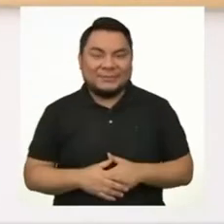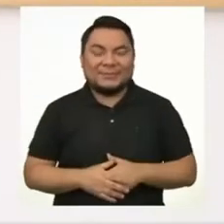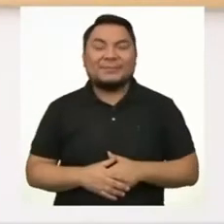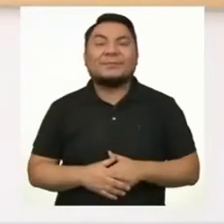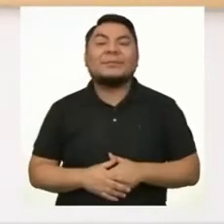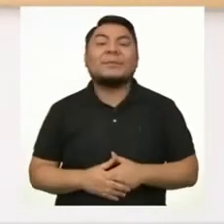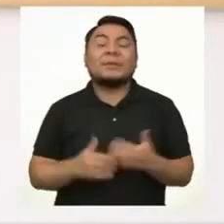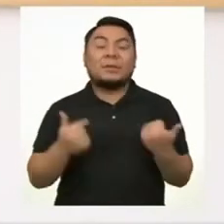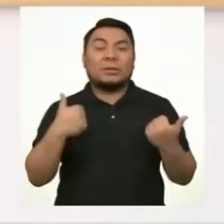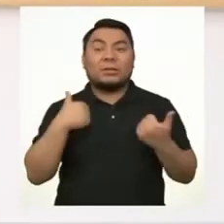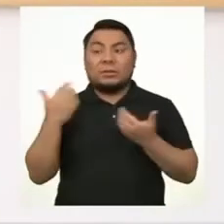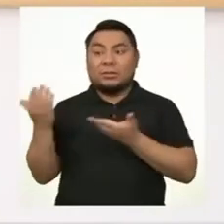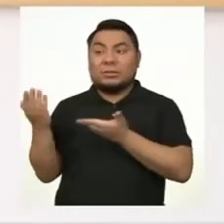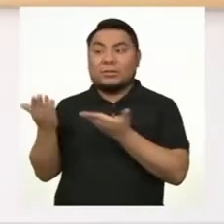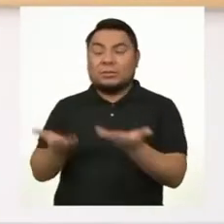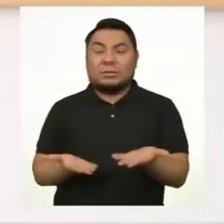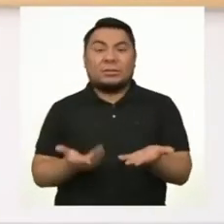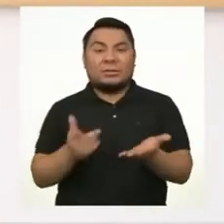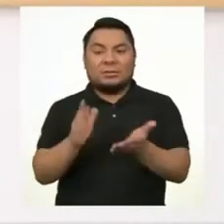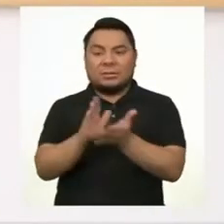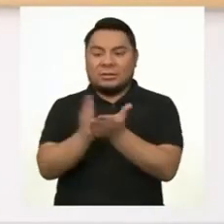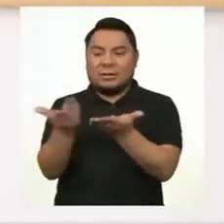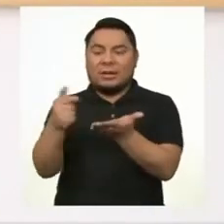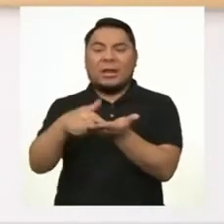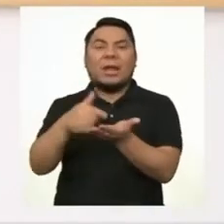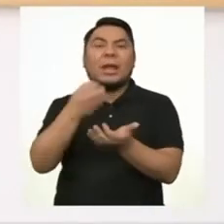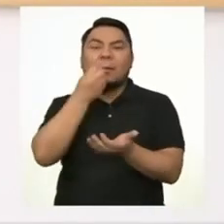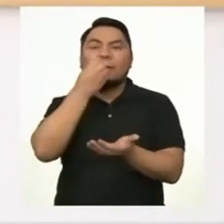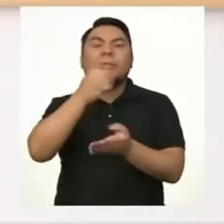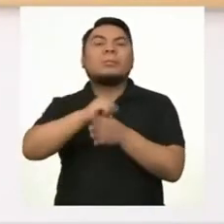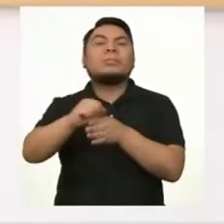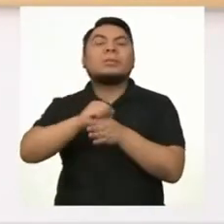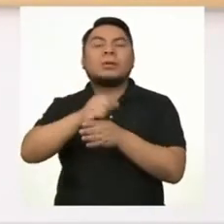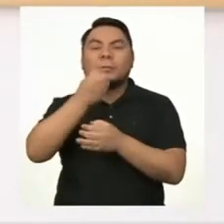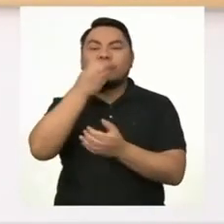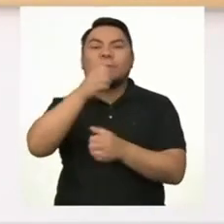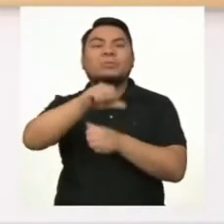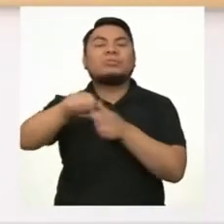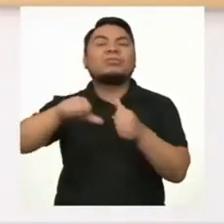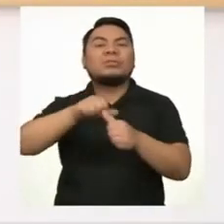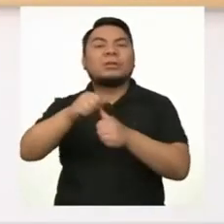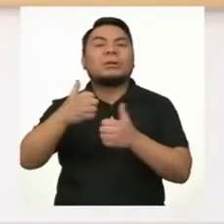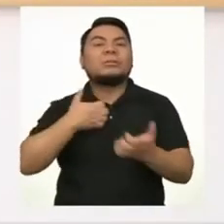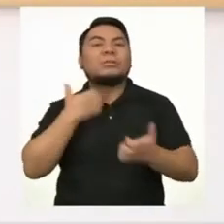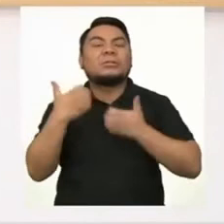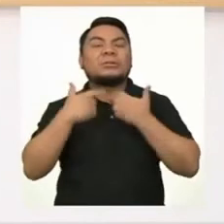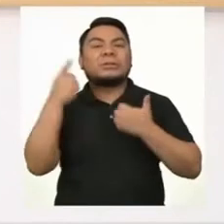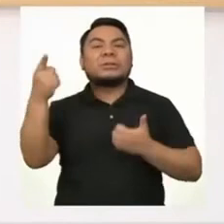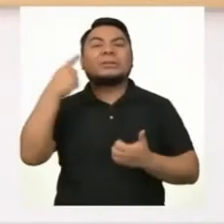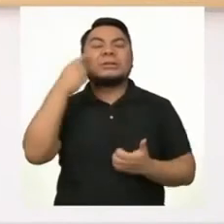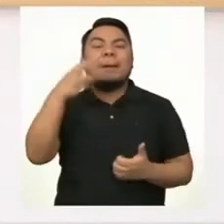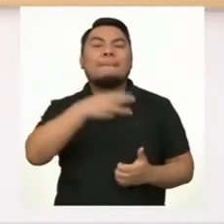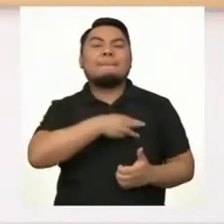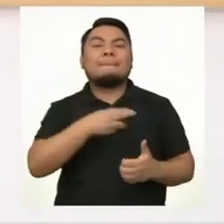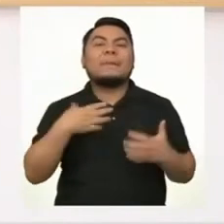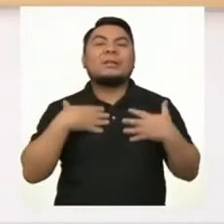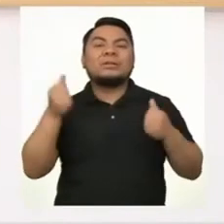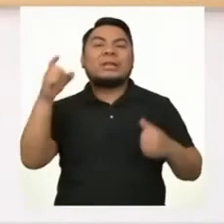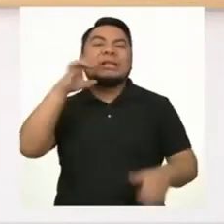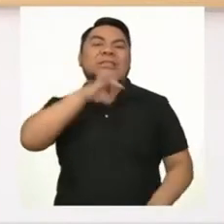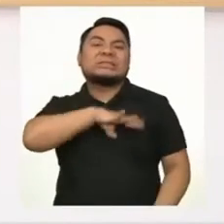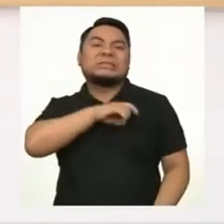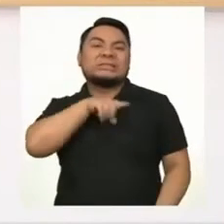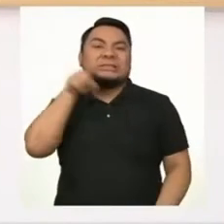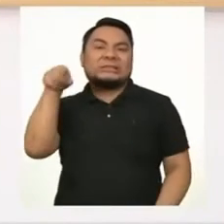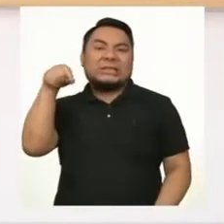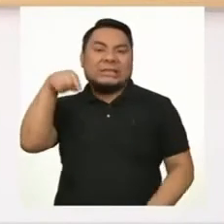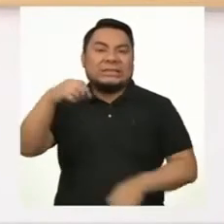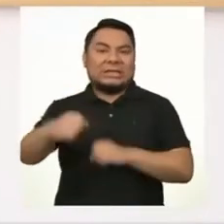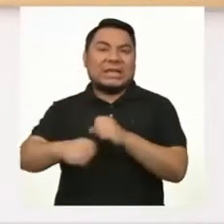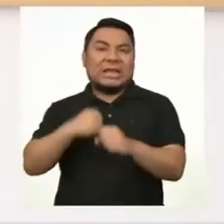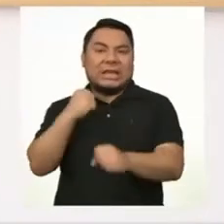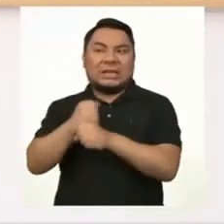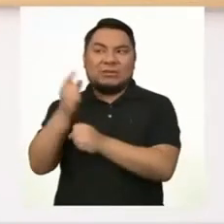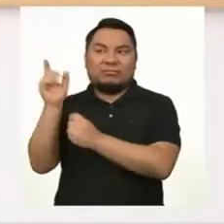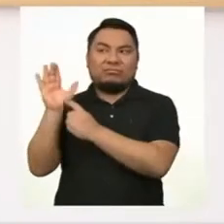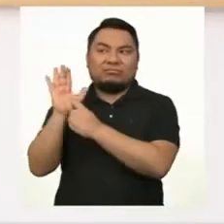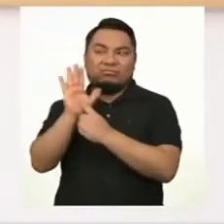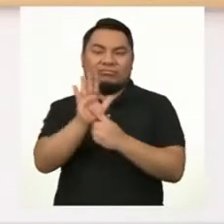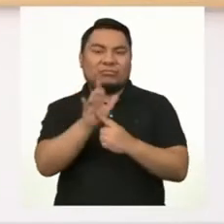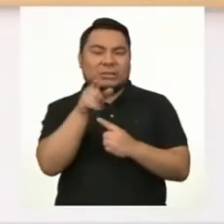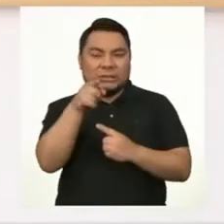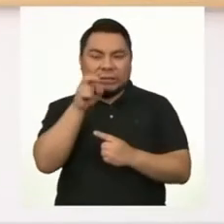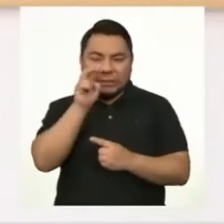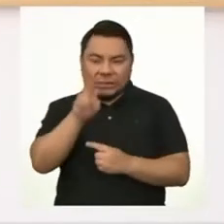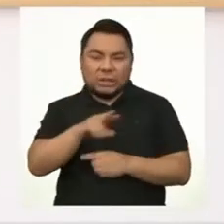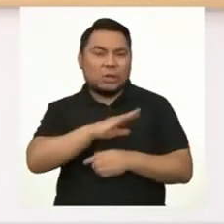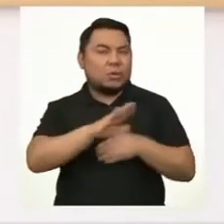Lo he sacado de la Guía Práctica de Bienestar Emocional del Ministerio de Salud de Chile, publicado este año. Habla de todo